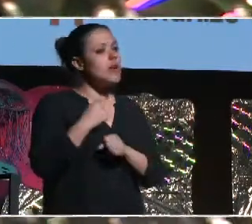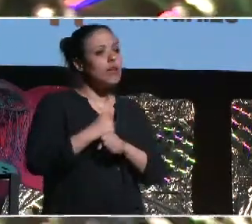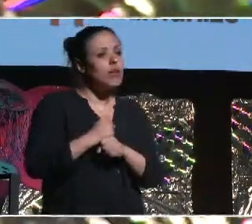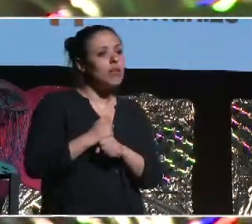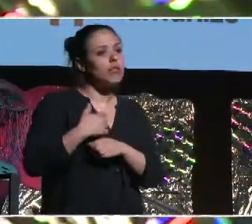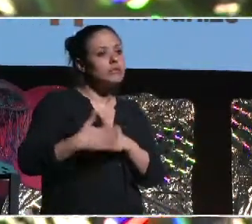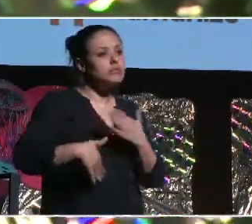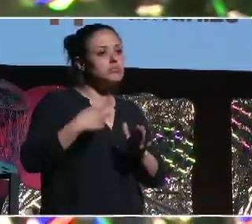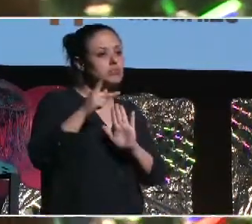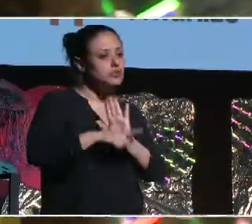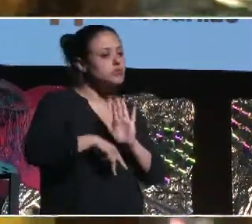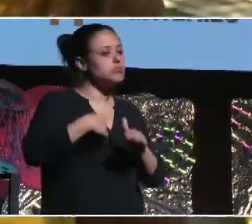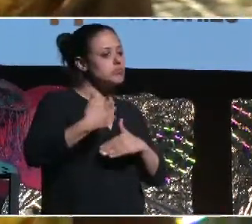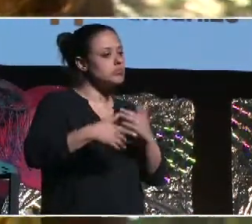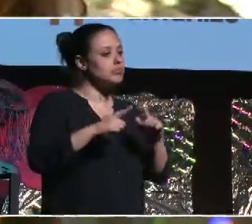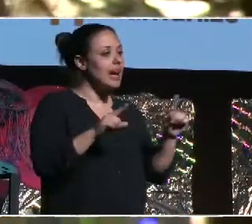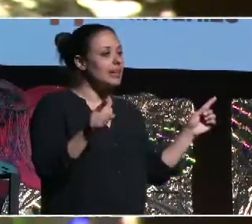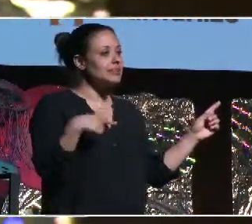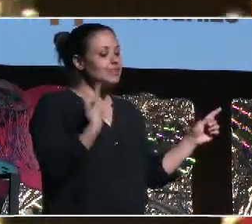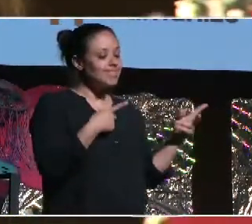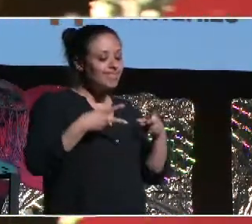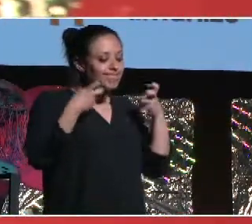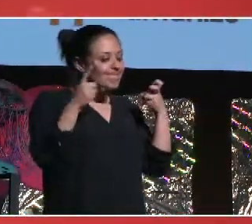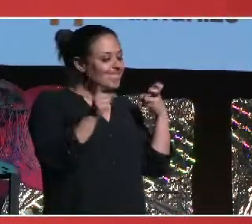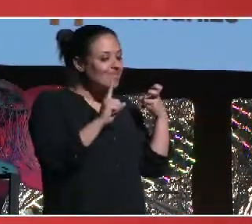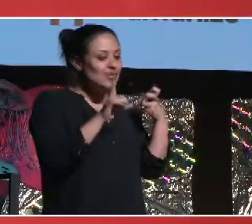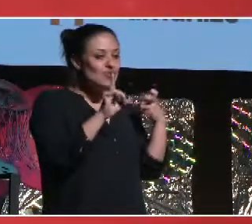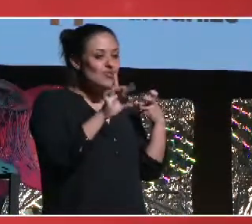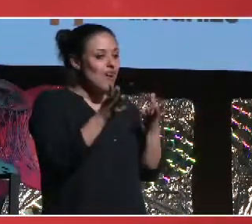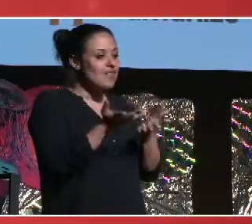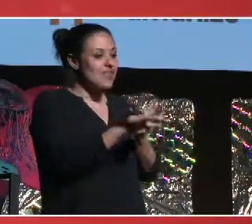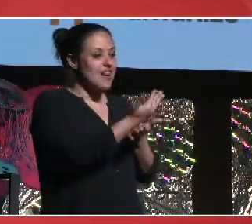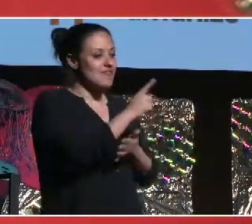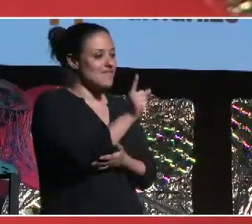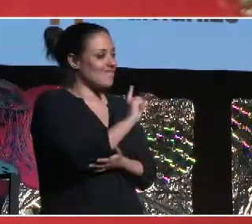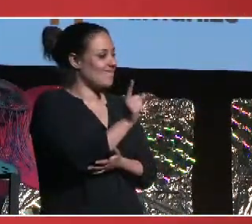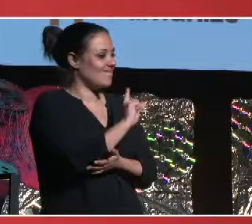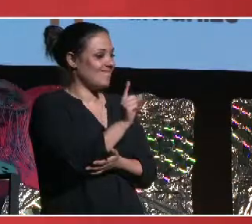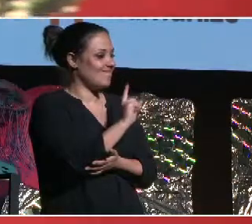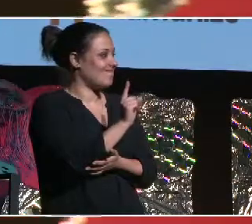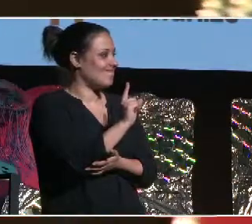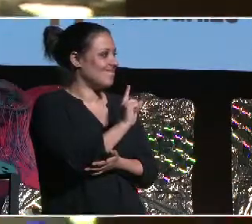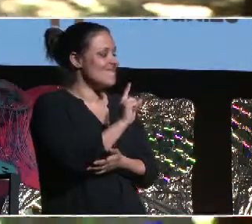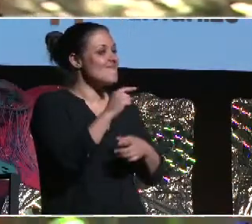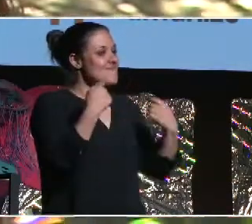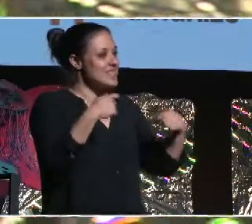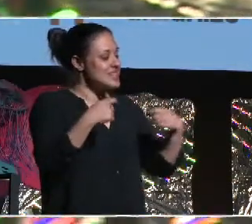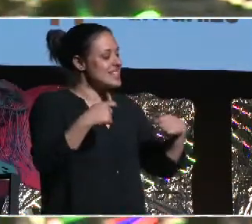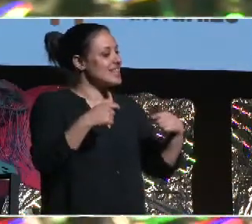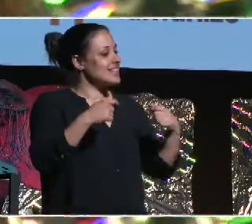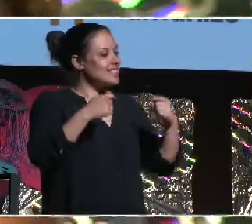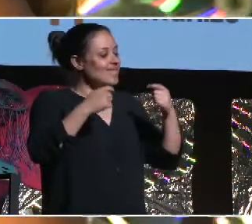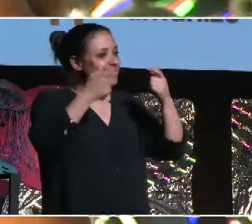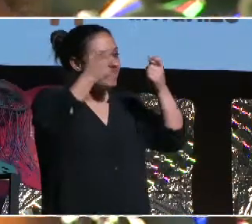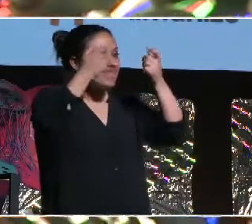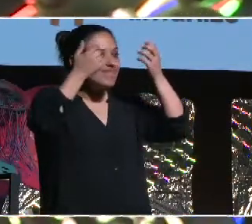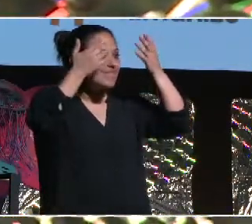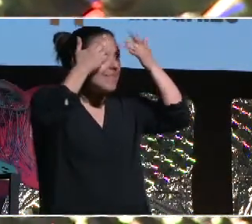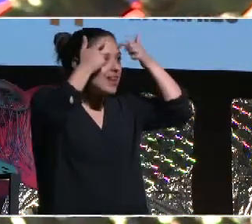no se trataba solamente de los datos, que había que trabajar muchísimo con las organizaciones, con los movimientos sociales y con las